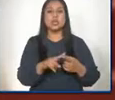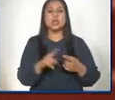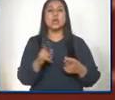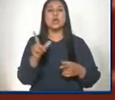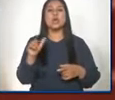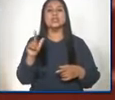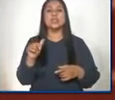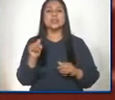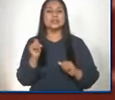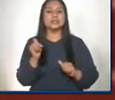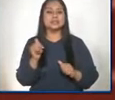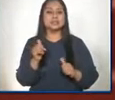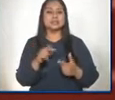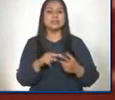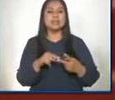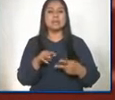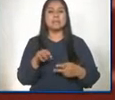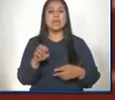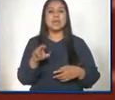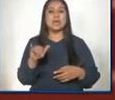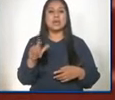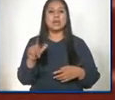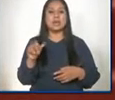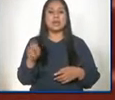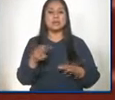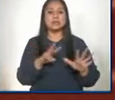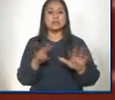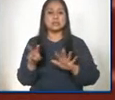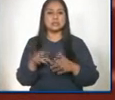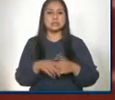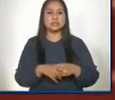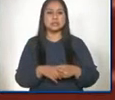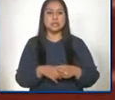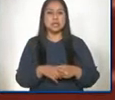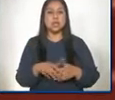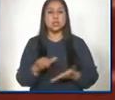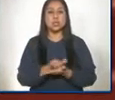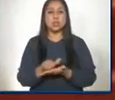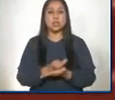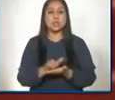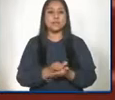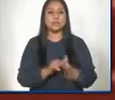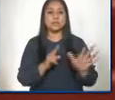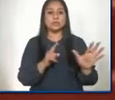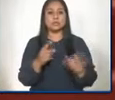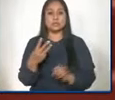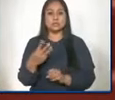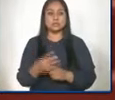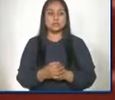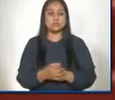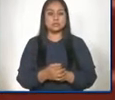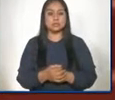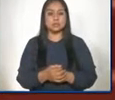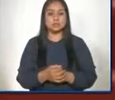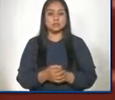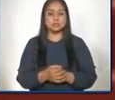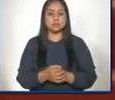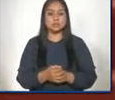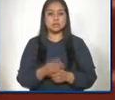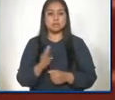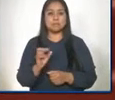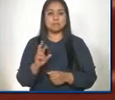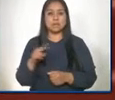Ángeles 15, Maryland 77, Nueva York 63, San